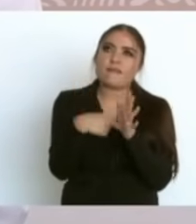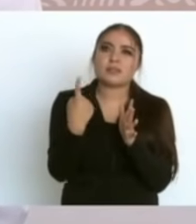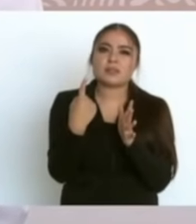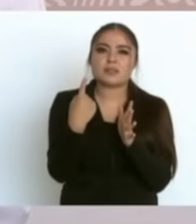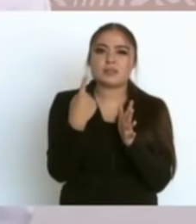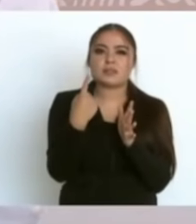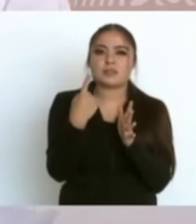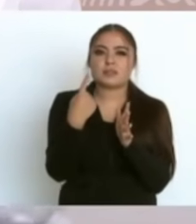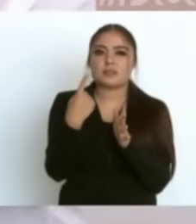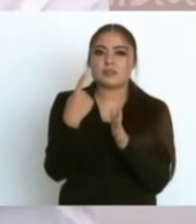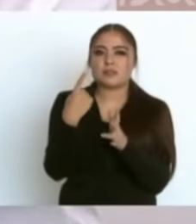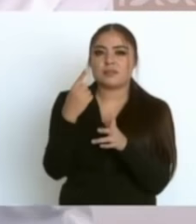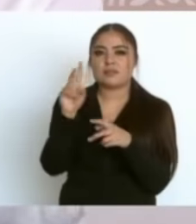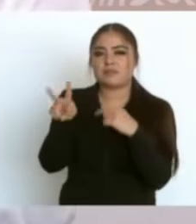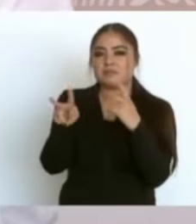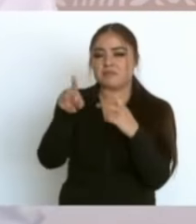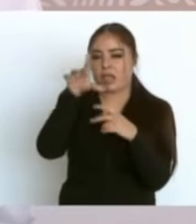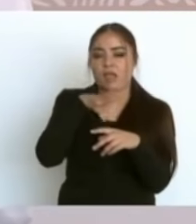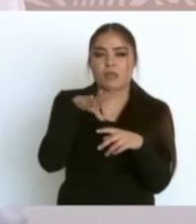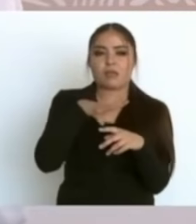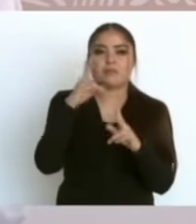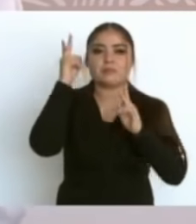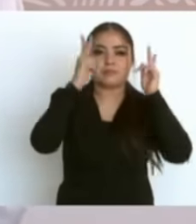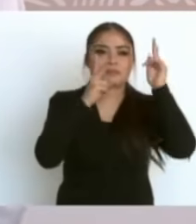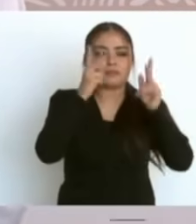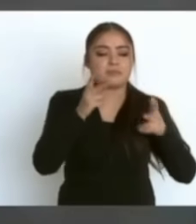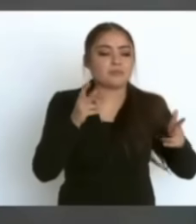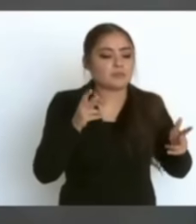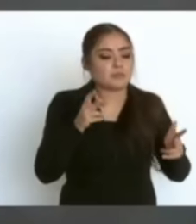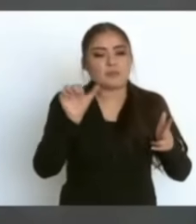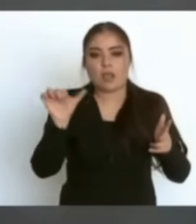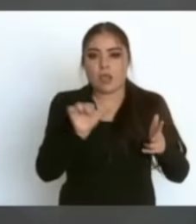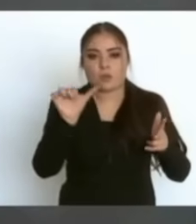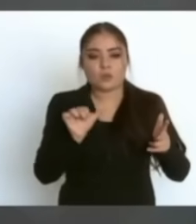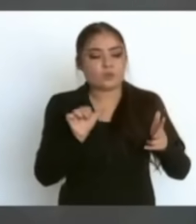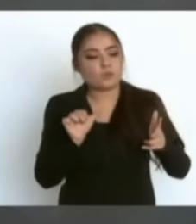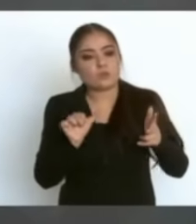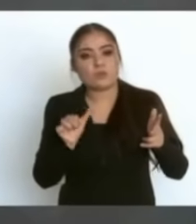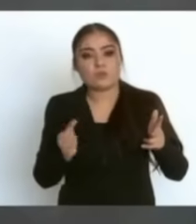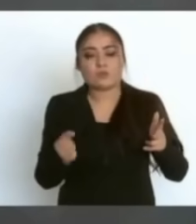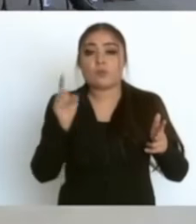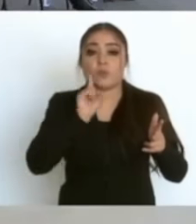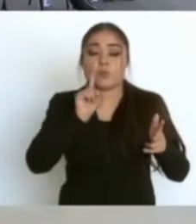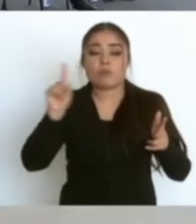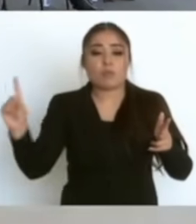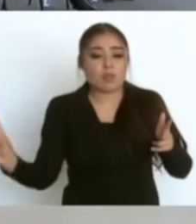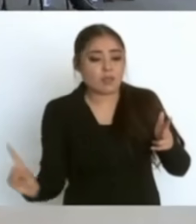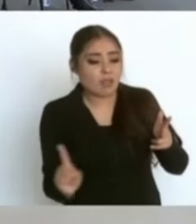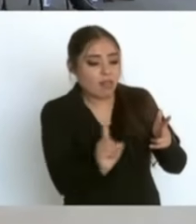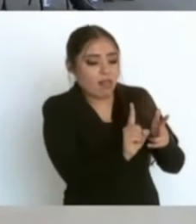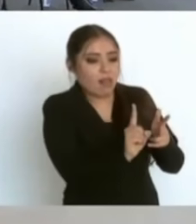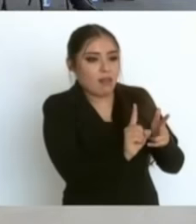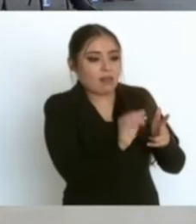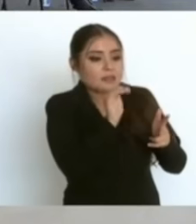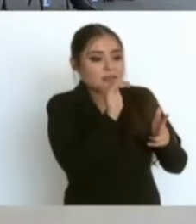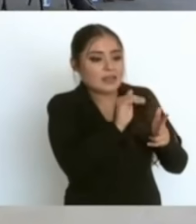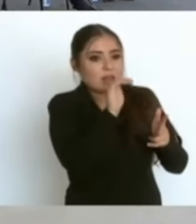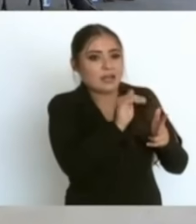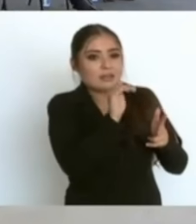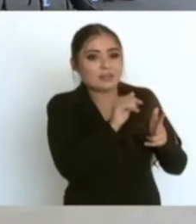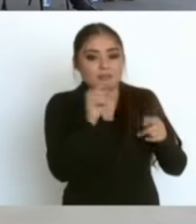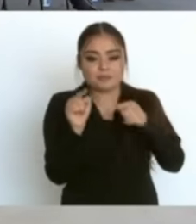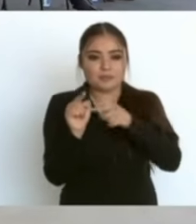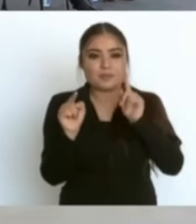iba en una gira un carro y luego pararon unas mujeres que eran